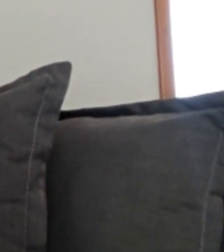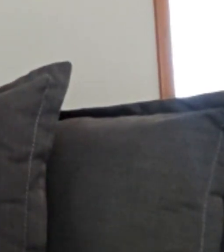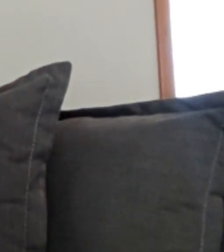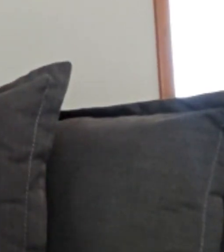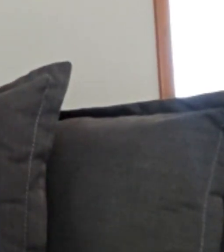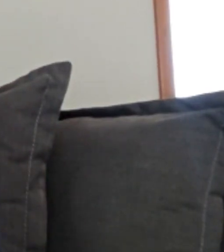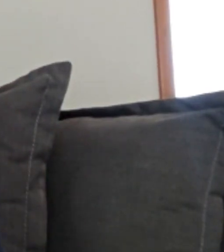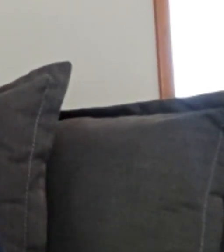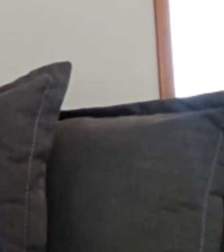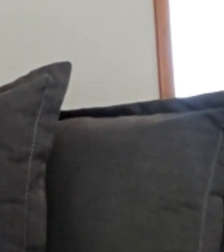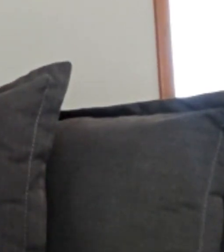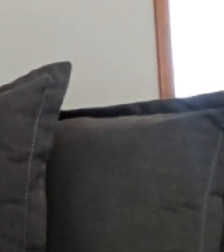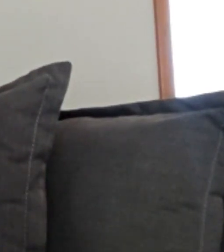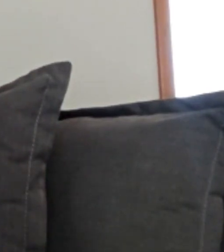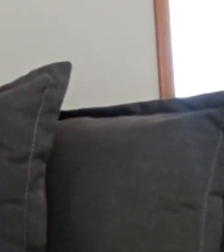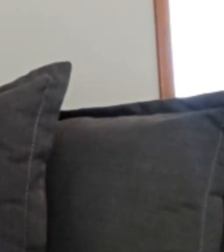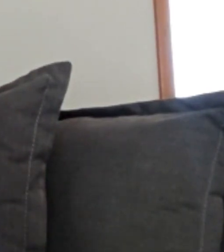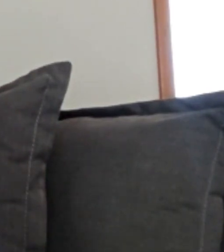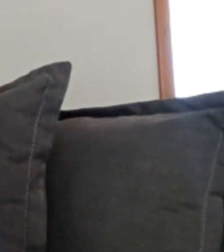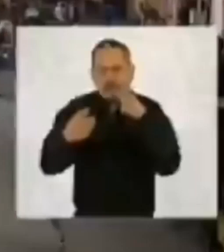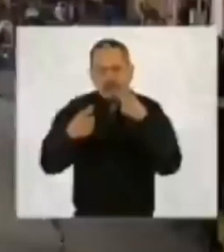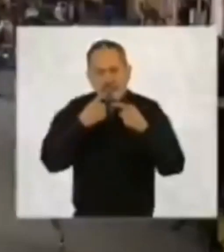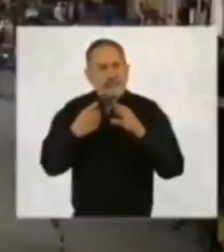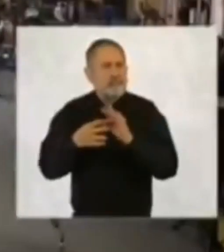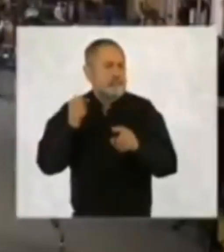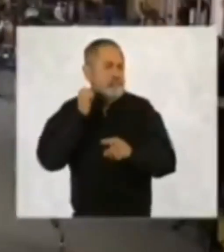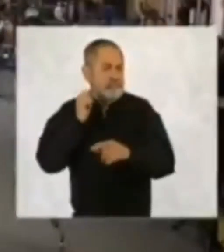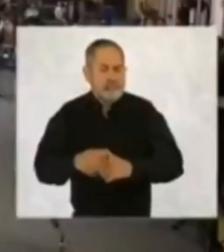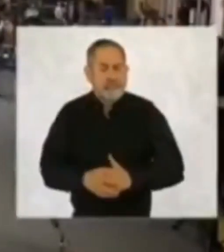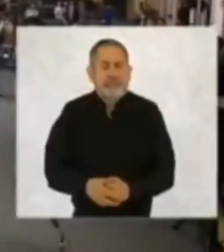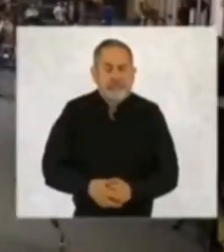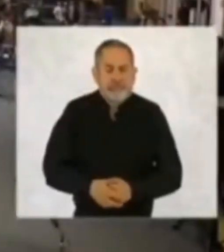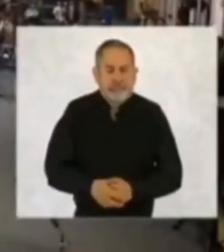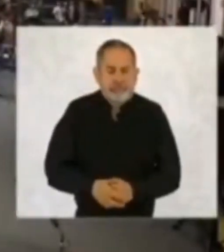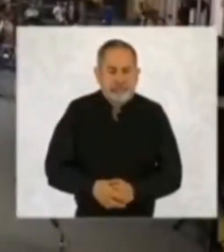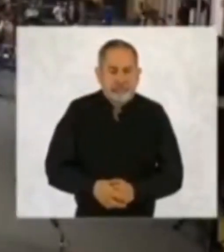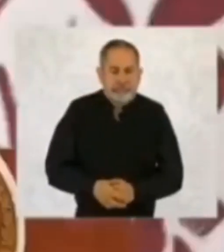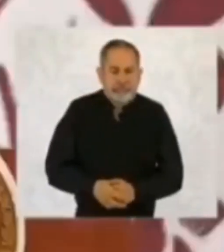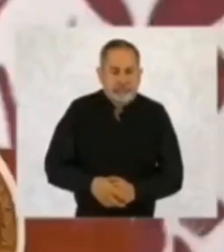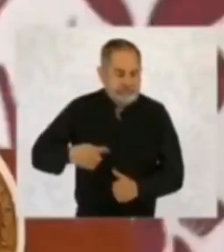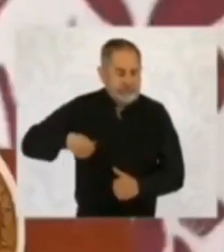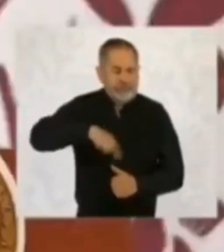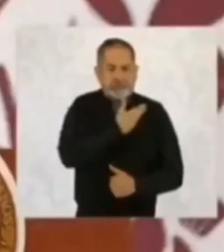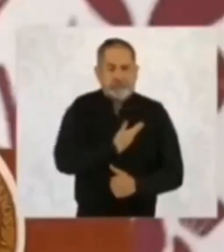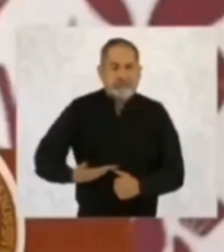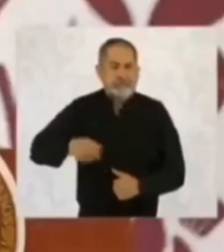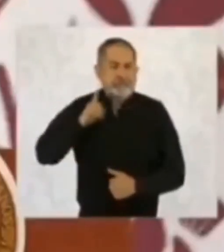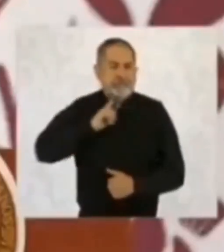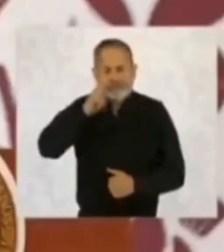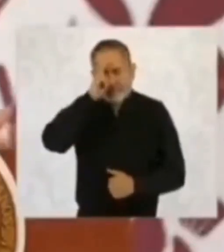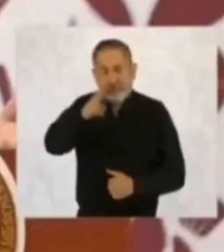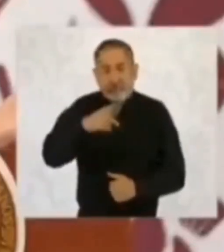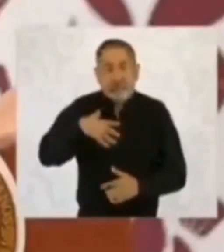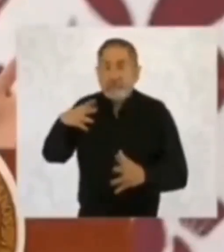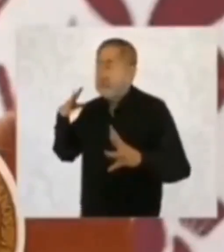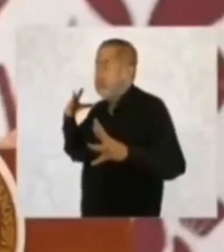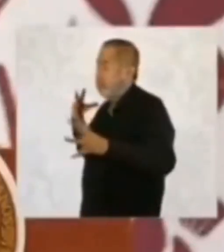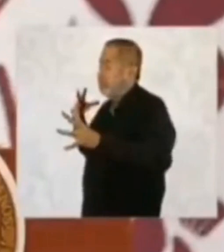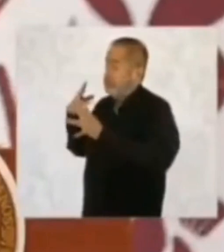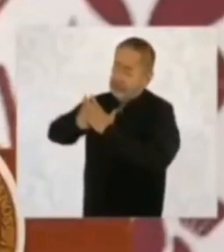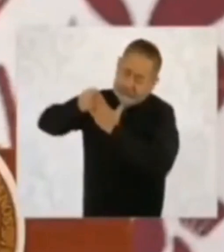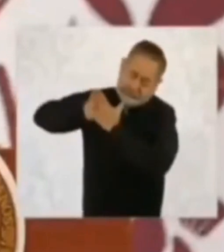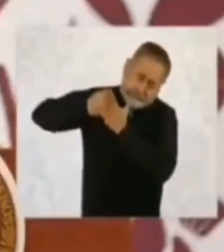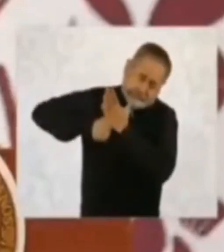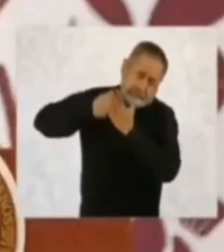bueno, vamos a escuchar esta reflexión de la presidenta. Toda la vida hemos luchado contra la censura. Pues ¿cómo creen que voy a llegar a presidenta